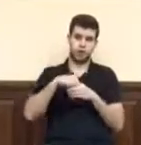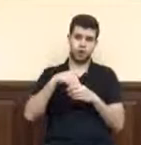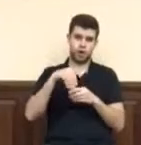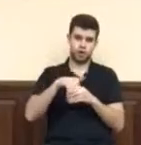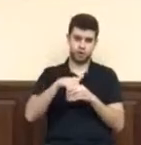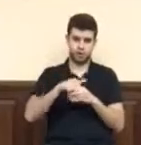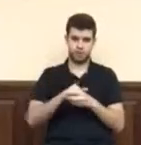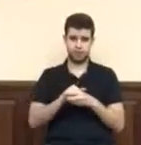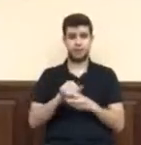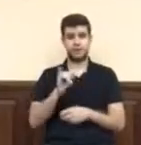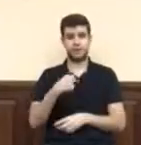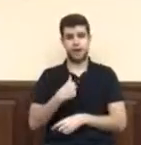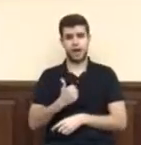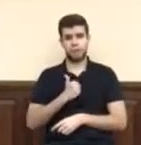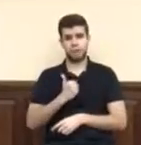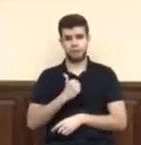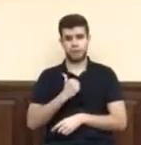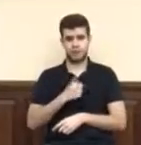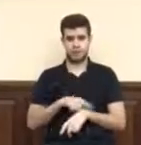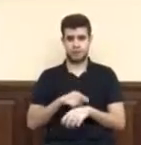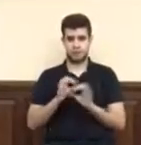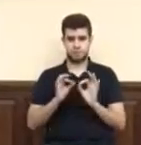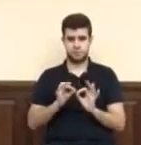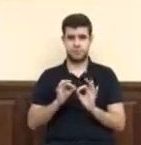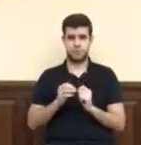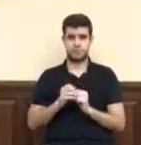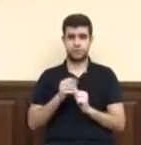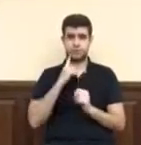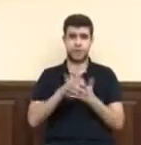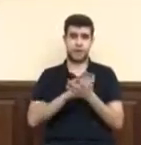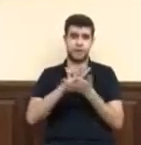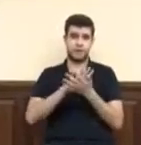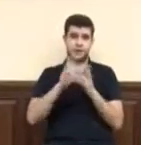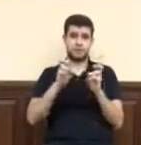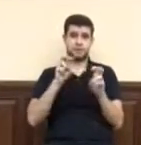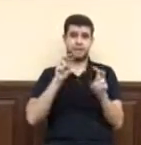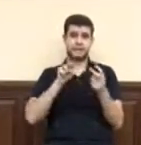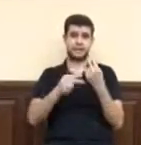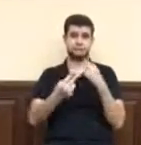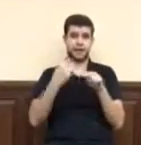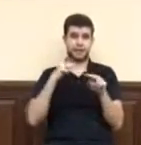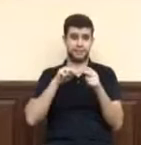voy a aprovechar este momento en el que estamos hablando de transparencia